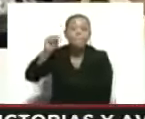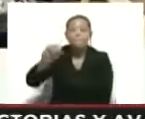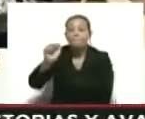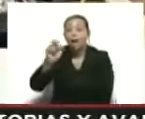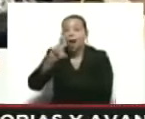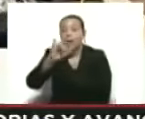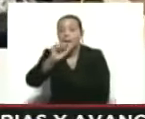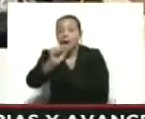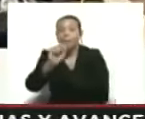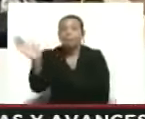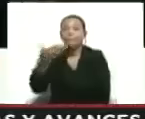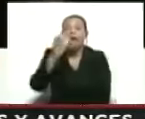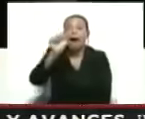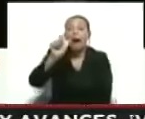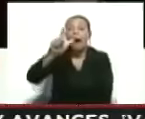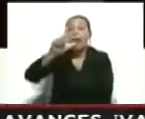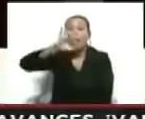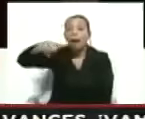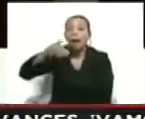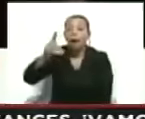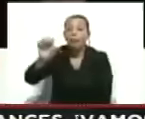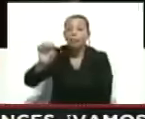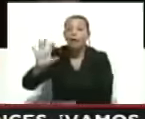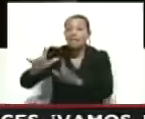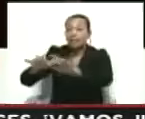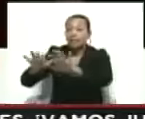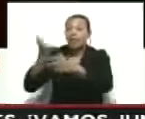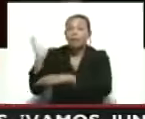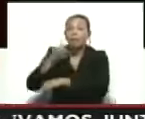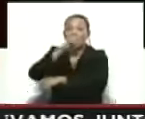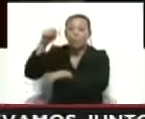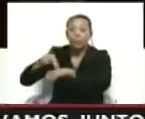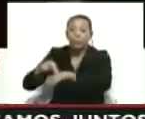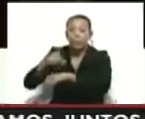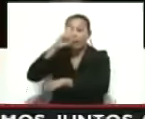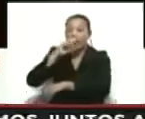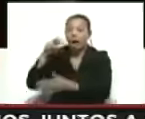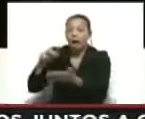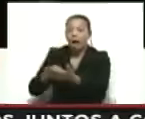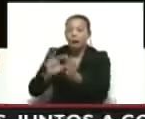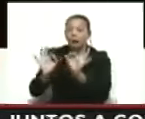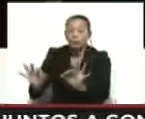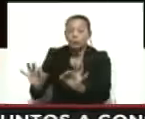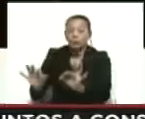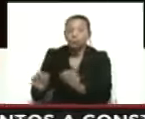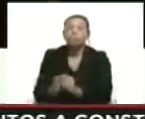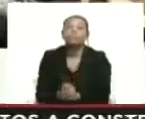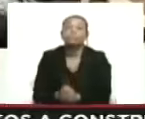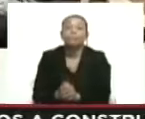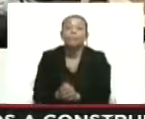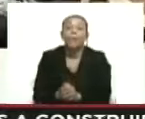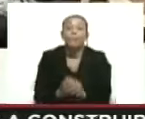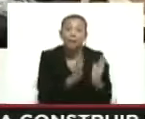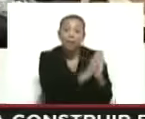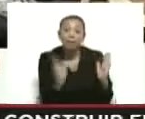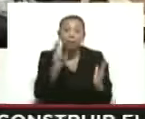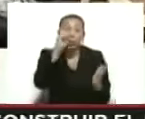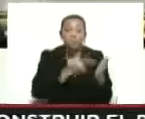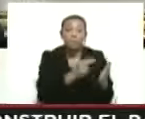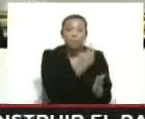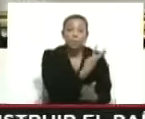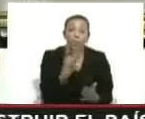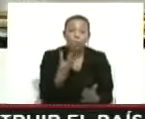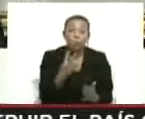Alejandra Hernández como secretaria de la Asamblea Nacional de la República Bolivariana de Venezuela para el periodo